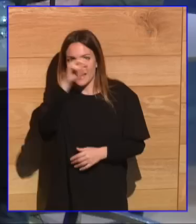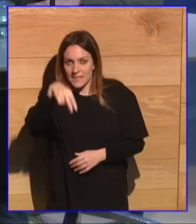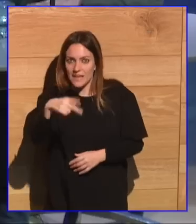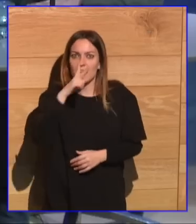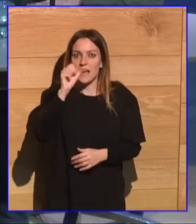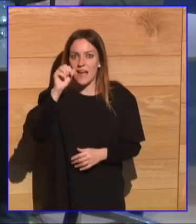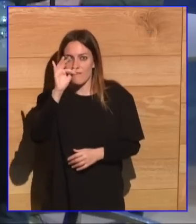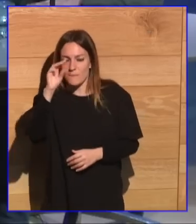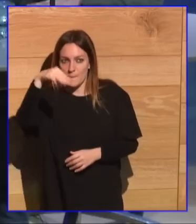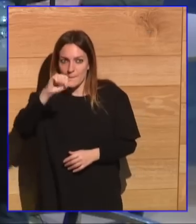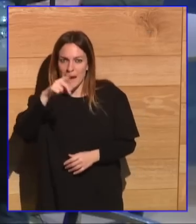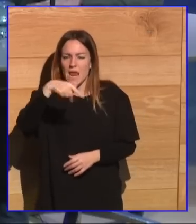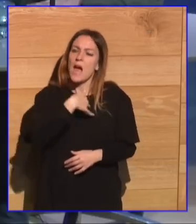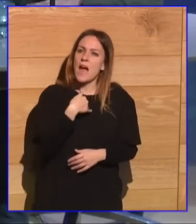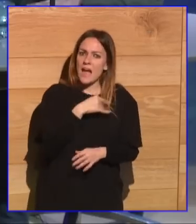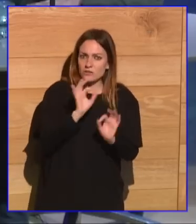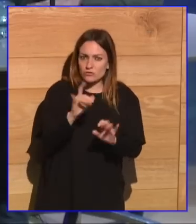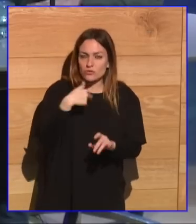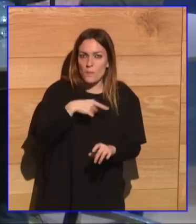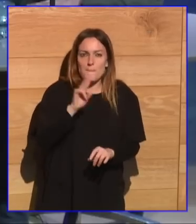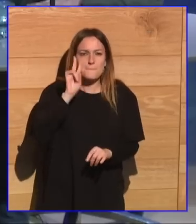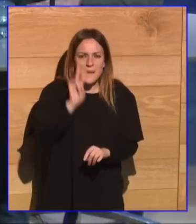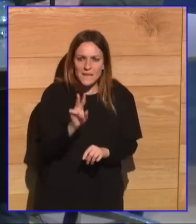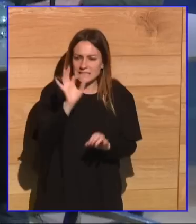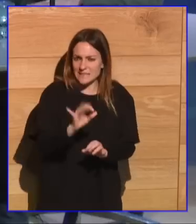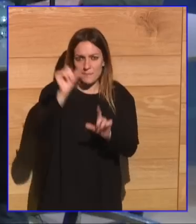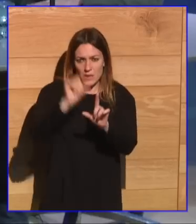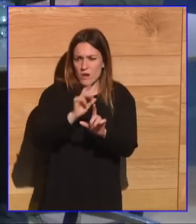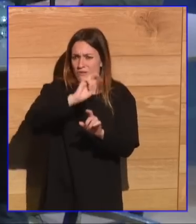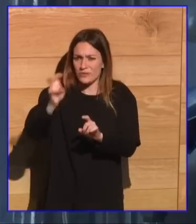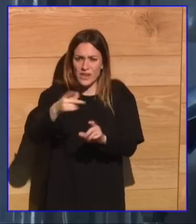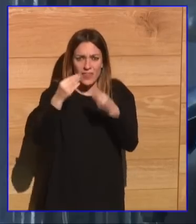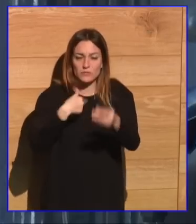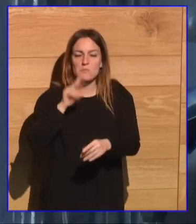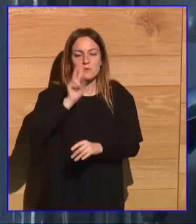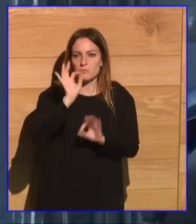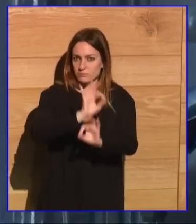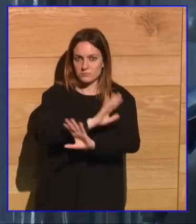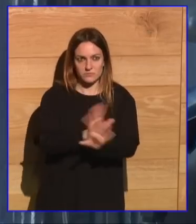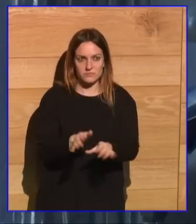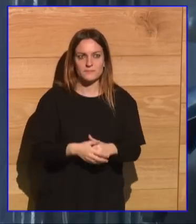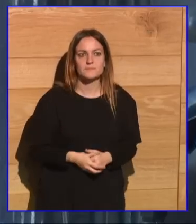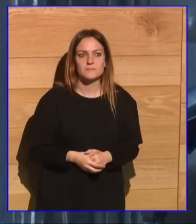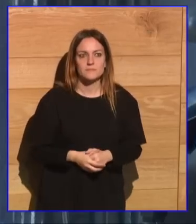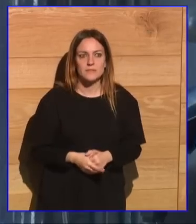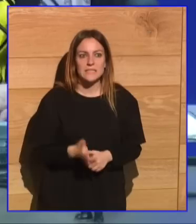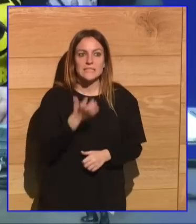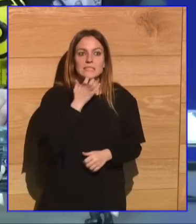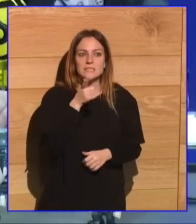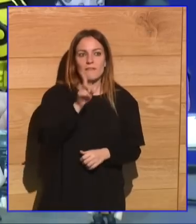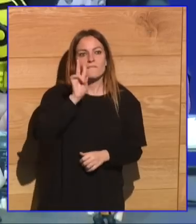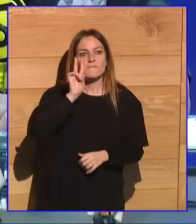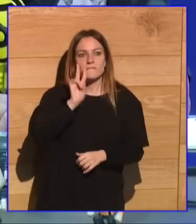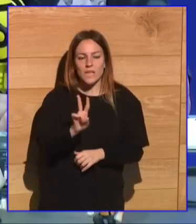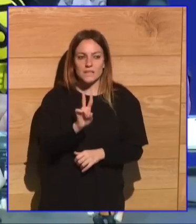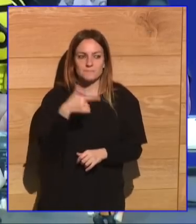y que es uno de esos actores que si sale en una peli yo la veo y punto. La película es magnífica, pero hay una cosa que hace mal. O sea, quiero decir,